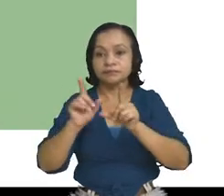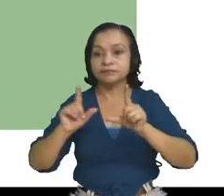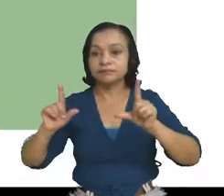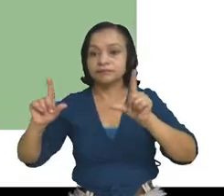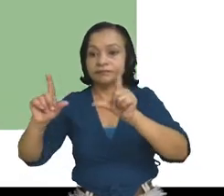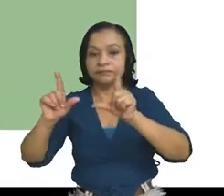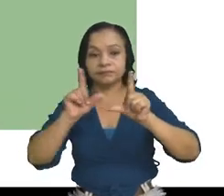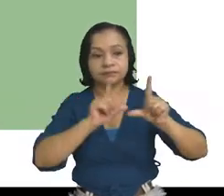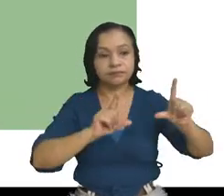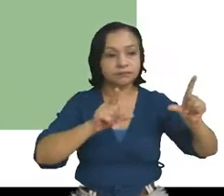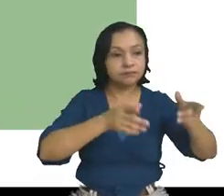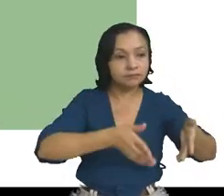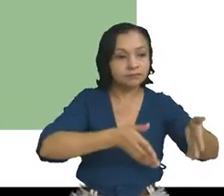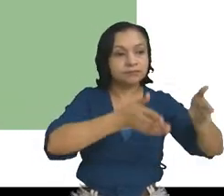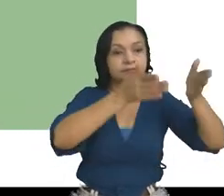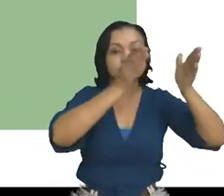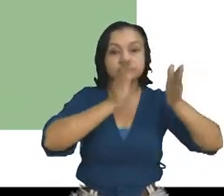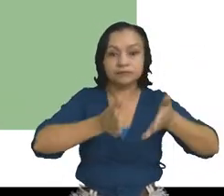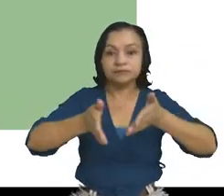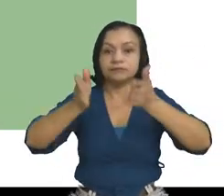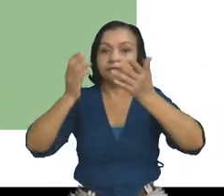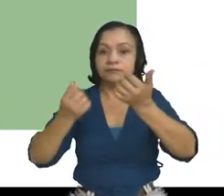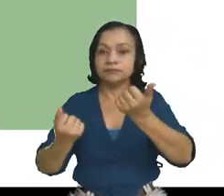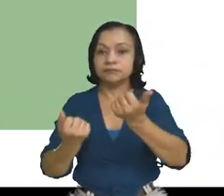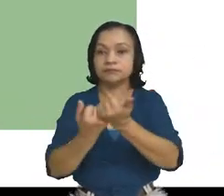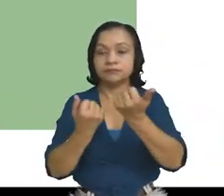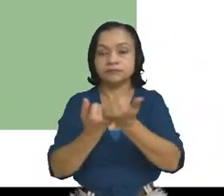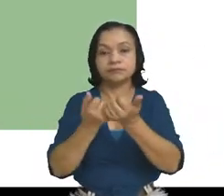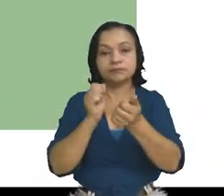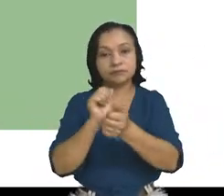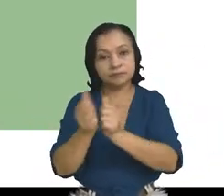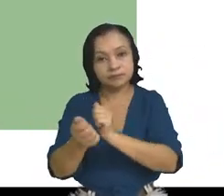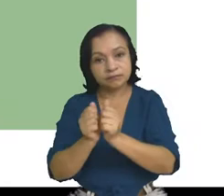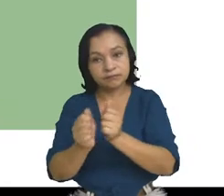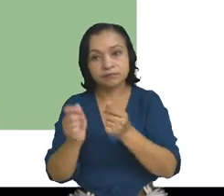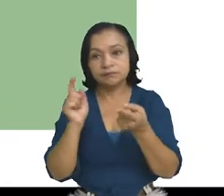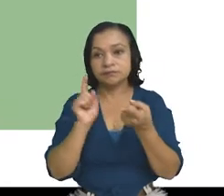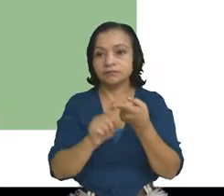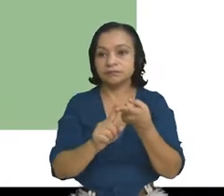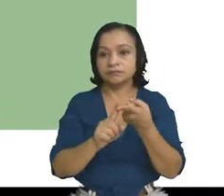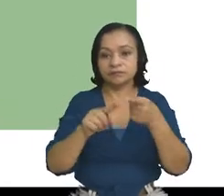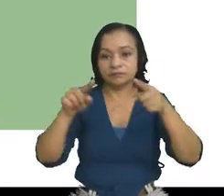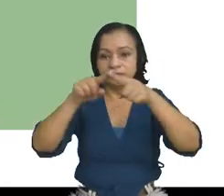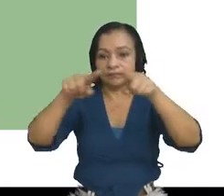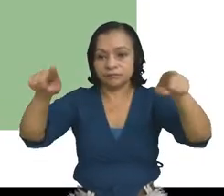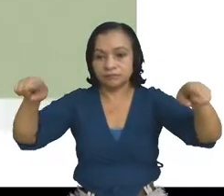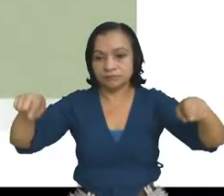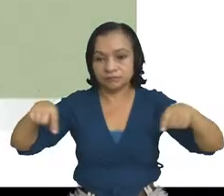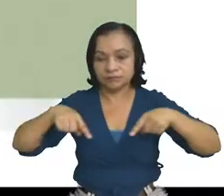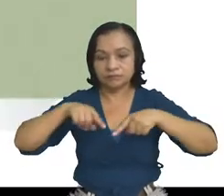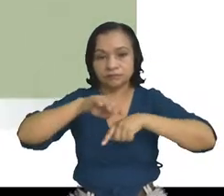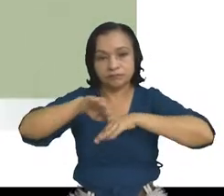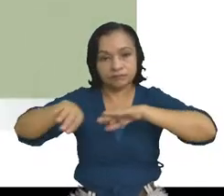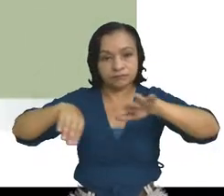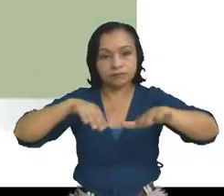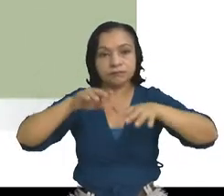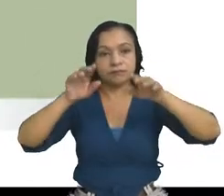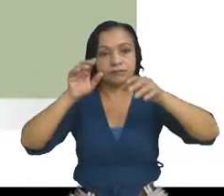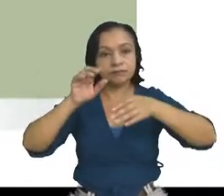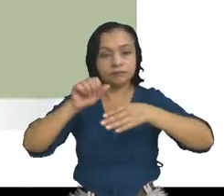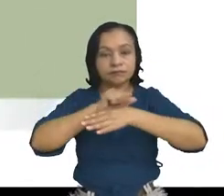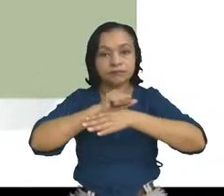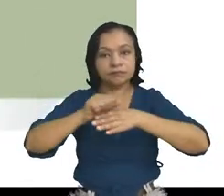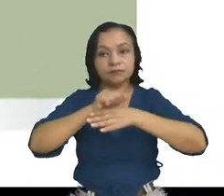alrededor que van a servir para también reforzar aspectos deportivos, también va a estar a haber piscina para los procesos de rehabilitación que se